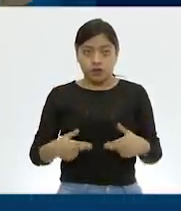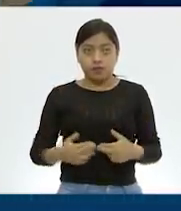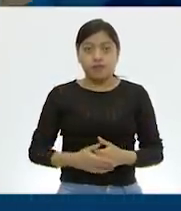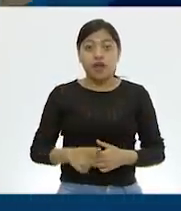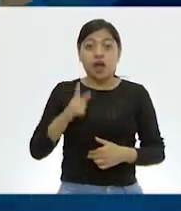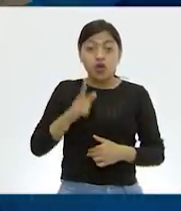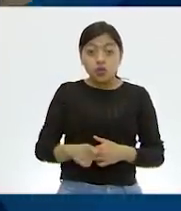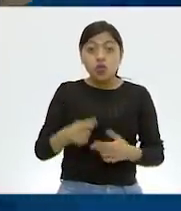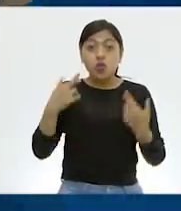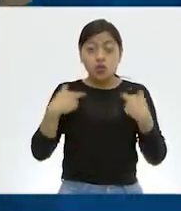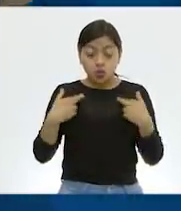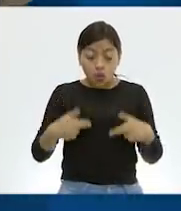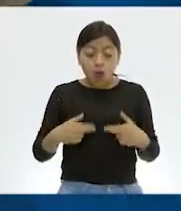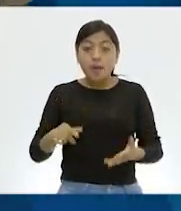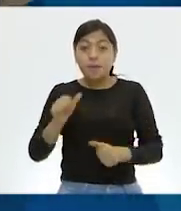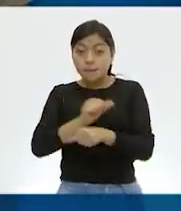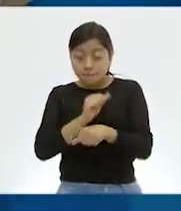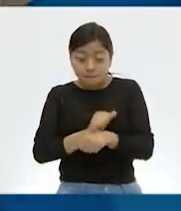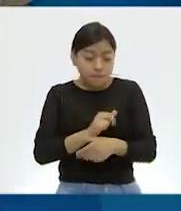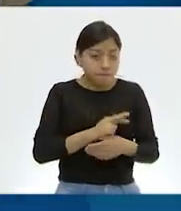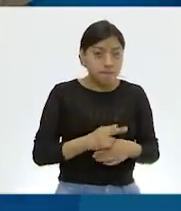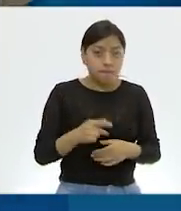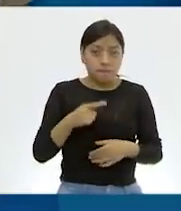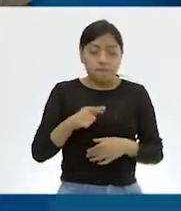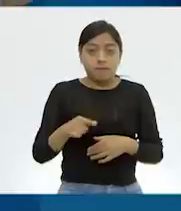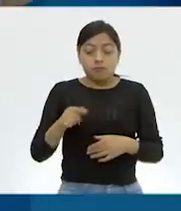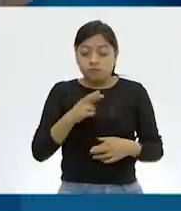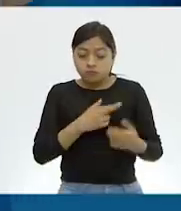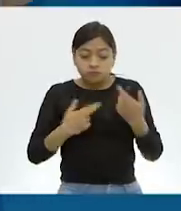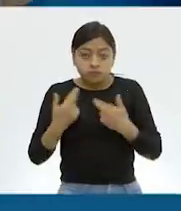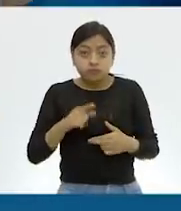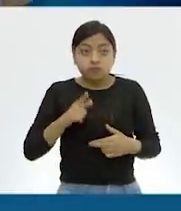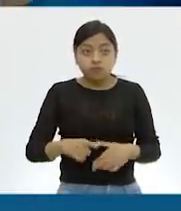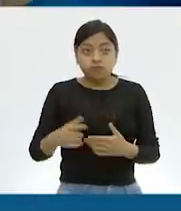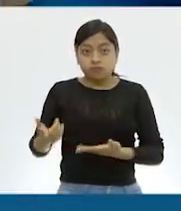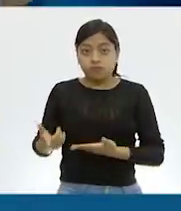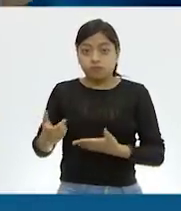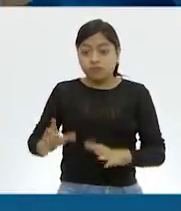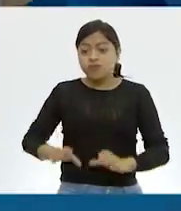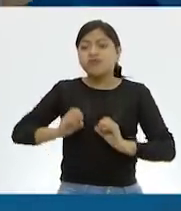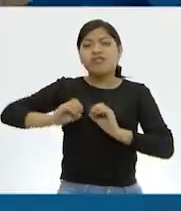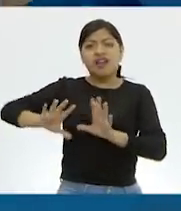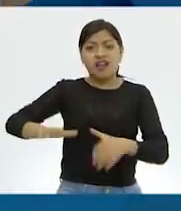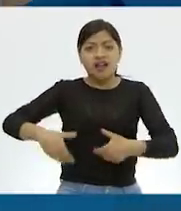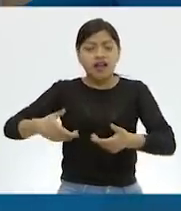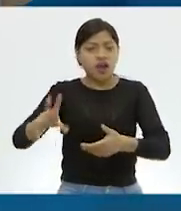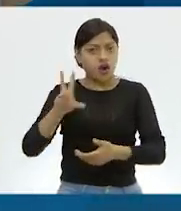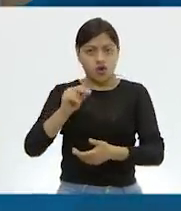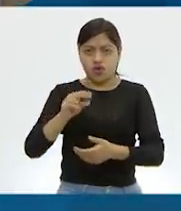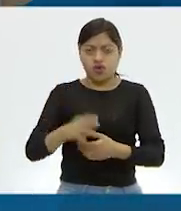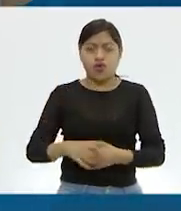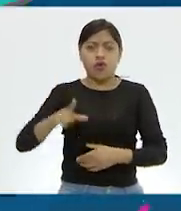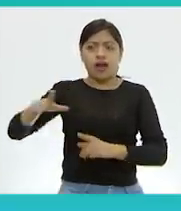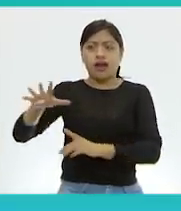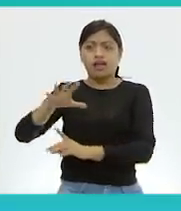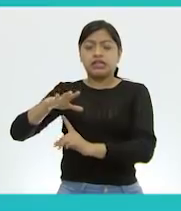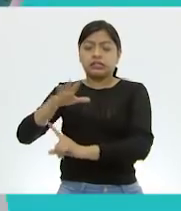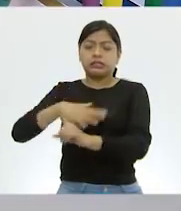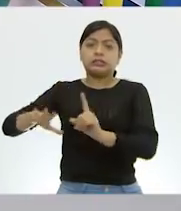revisa bien tu ropa y vehículo. Cuando adquieras una mascota, quédate con ella. No abandones organismos de especies que puedan afectar a nuestros